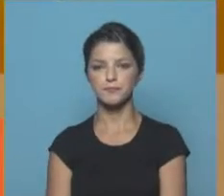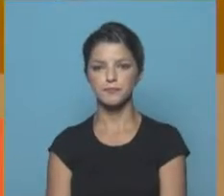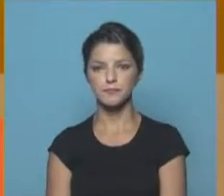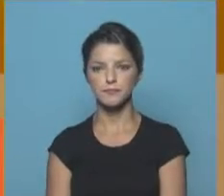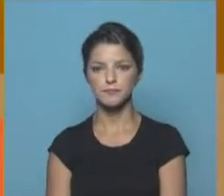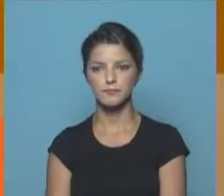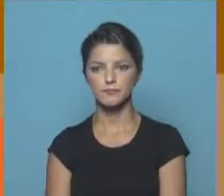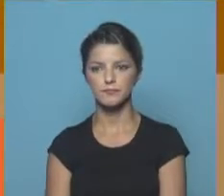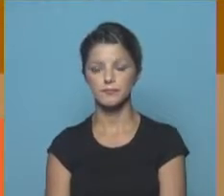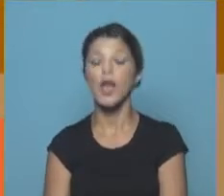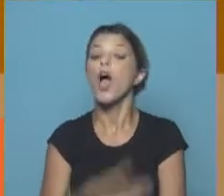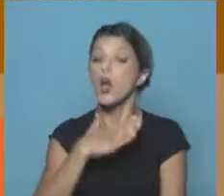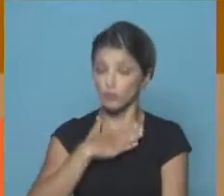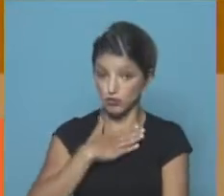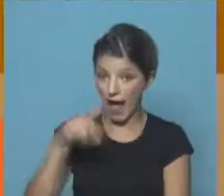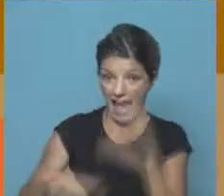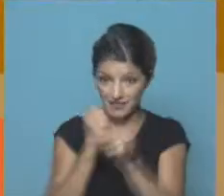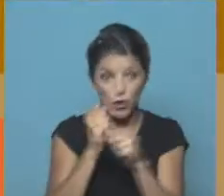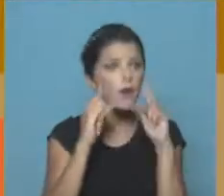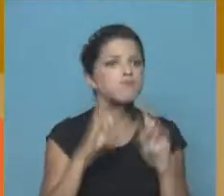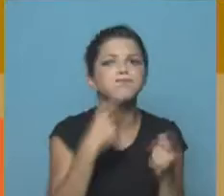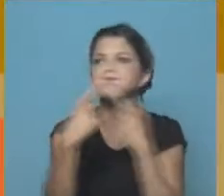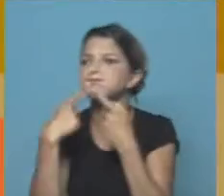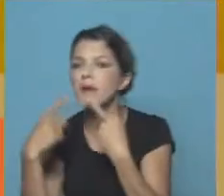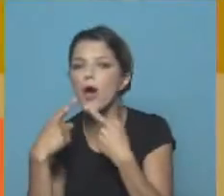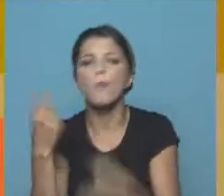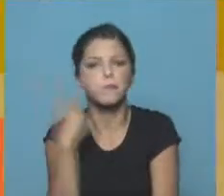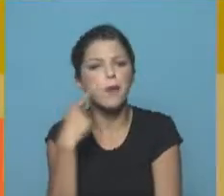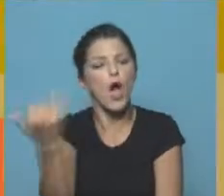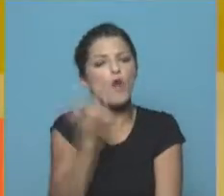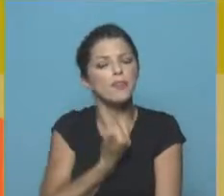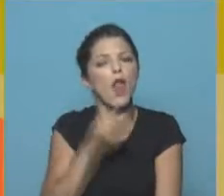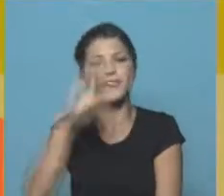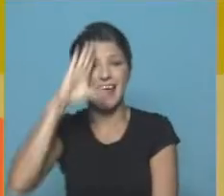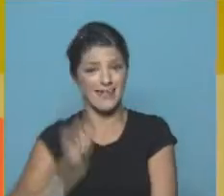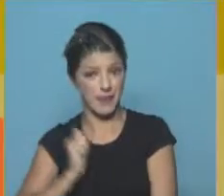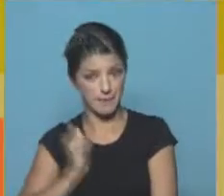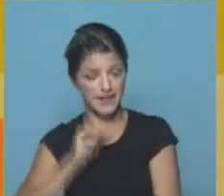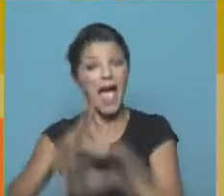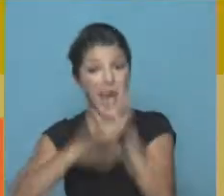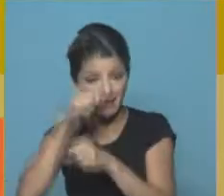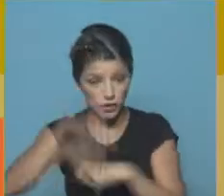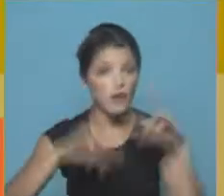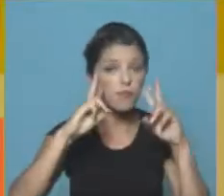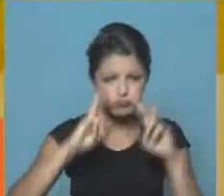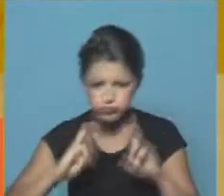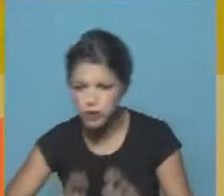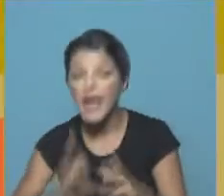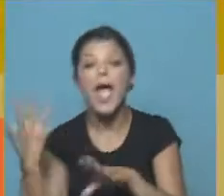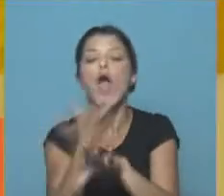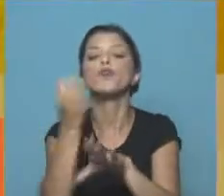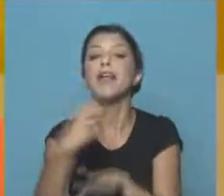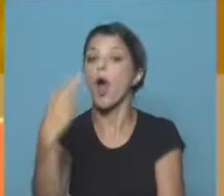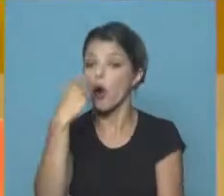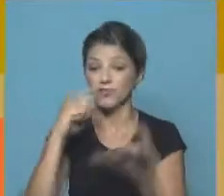lo que nosotros pudimos saber hasta el momento es que Gendarmería ha periciado hasta el momento 11 casquillos que han